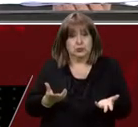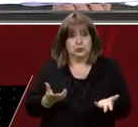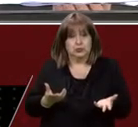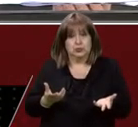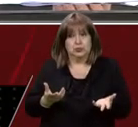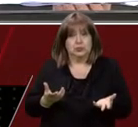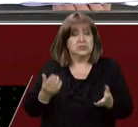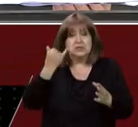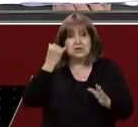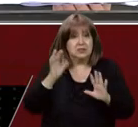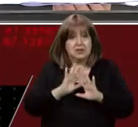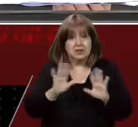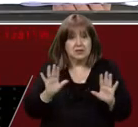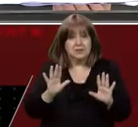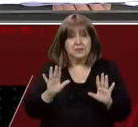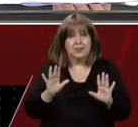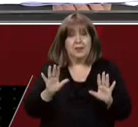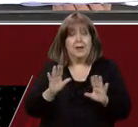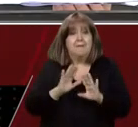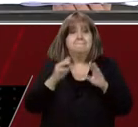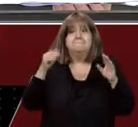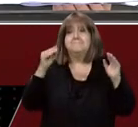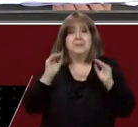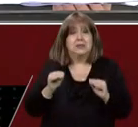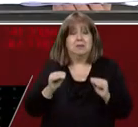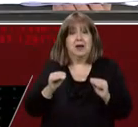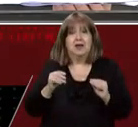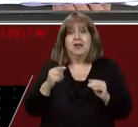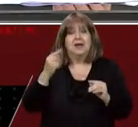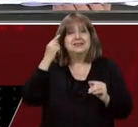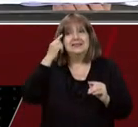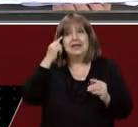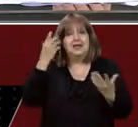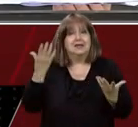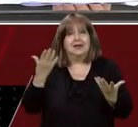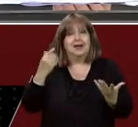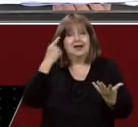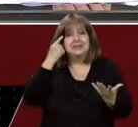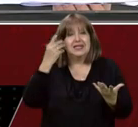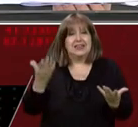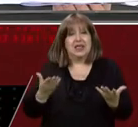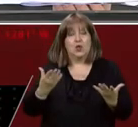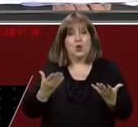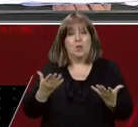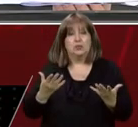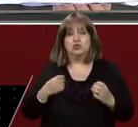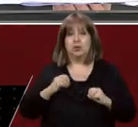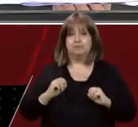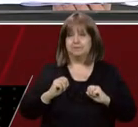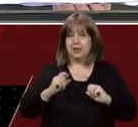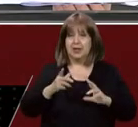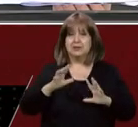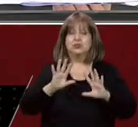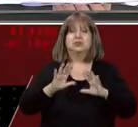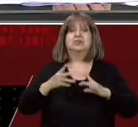Empatía, entonces, ¿no? Ya tiene una cuestión de mínima. Mínima. Es de sentido común. Total. Mínima. Y usted sabe que me salgo bastante de la vaina. Entonces estoy